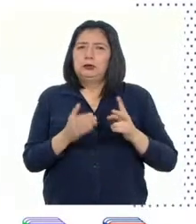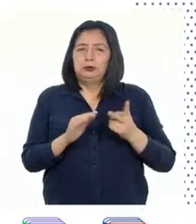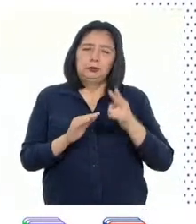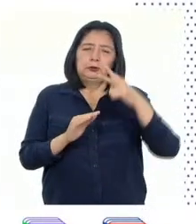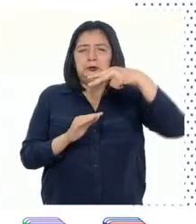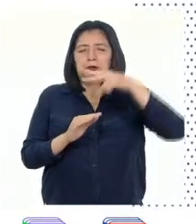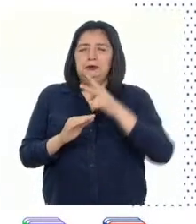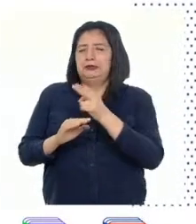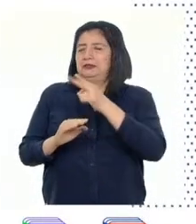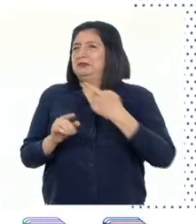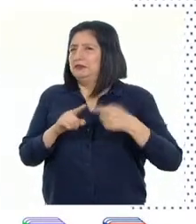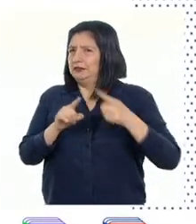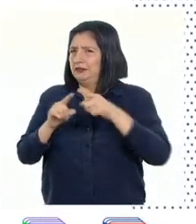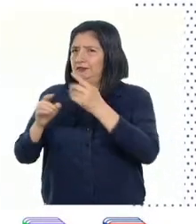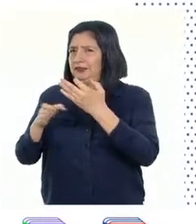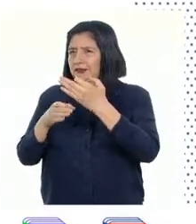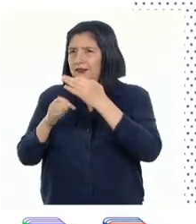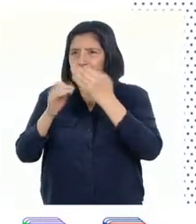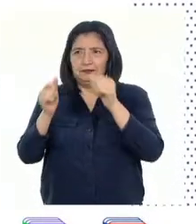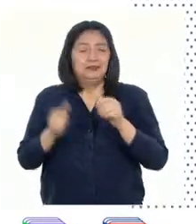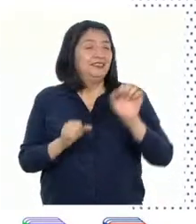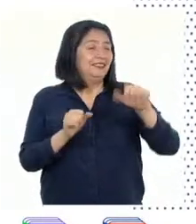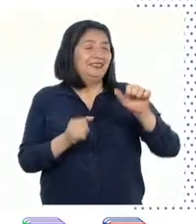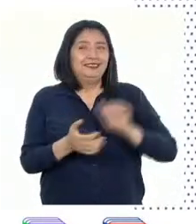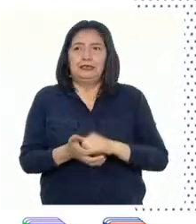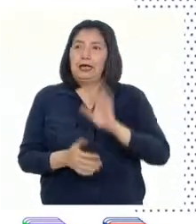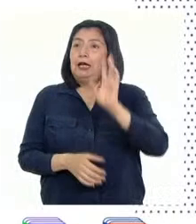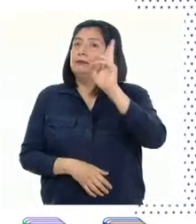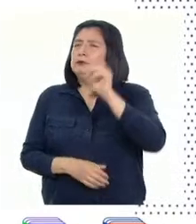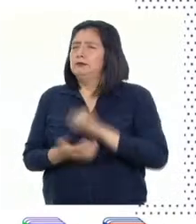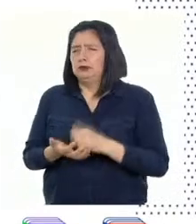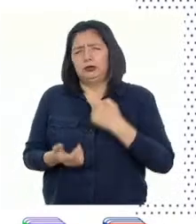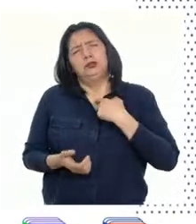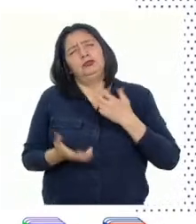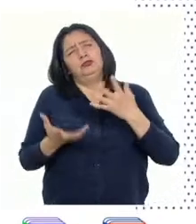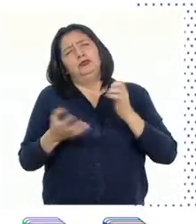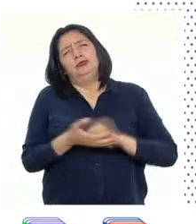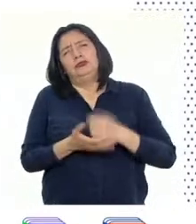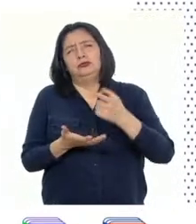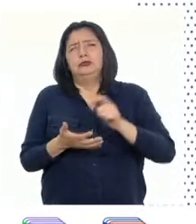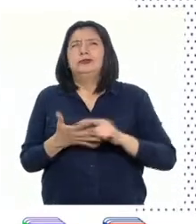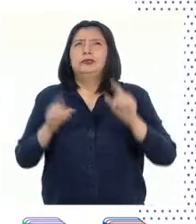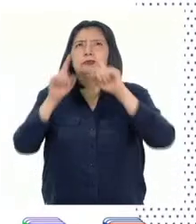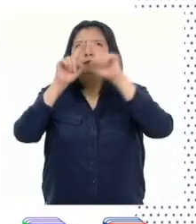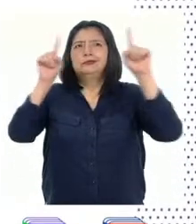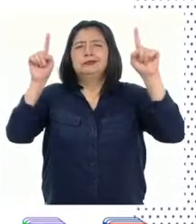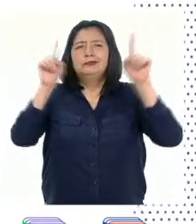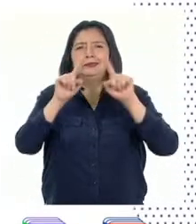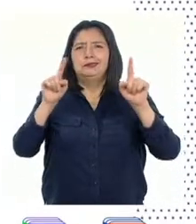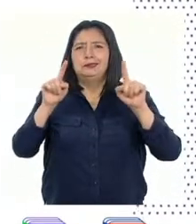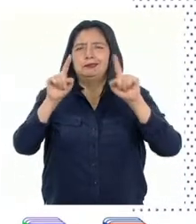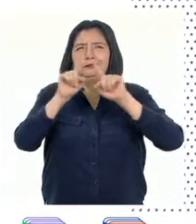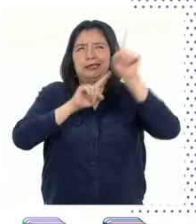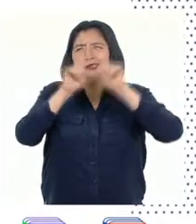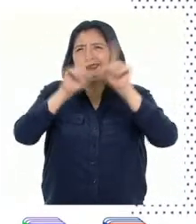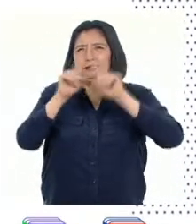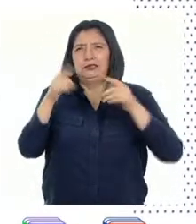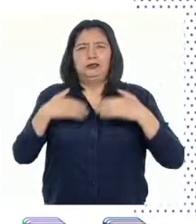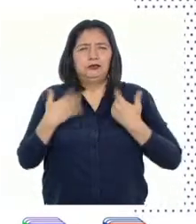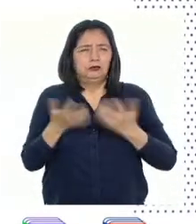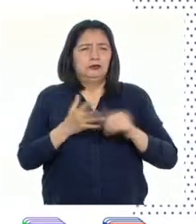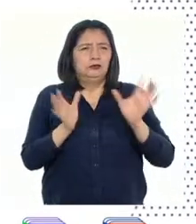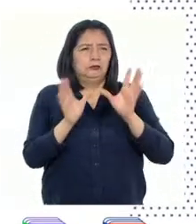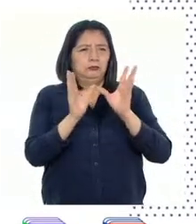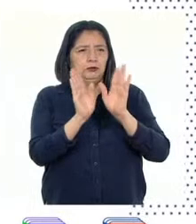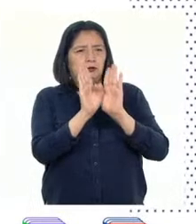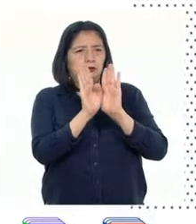cortando diferentes figuras? Sí. Y profe, si quiero que al final salga una estrella, puedo solo cortar la mitad de la estrella sobre